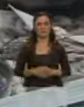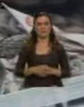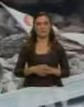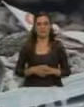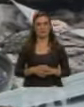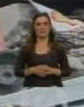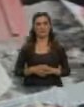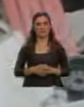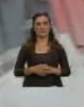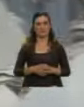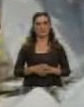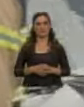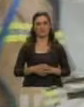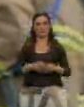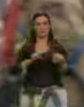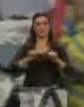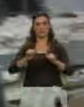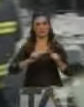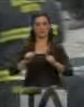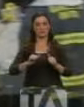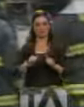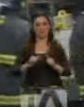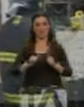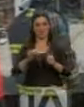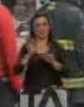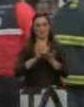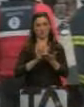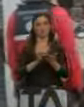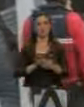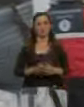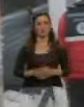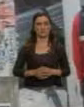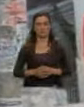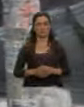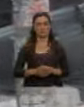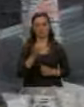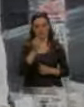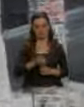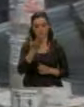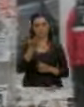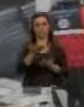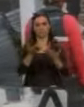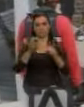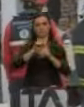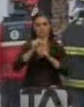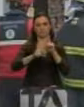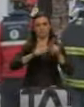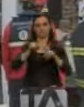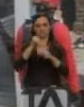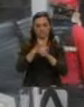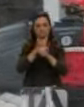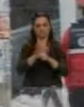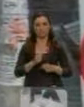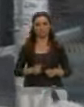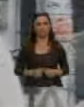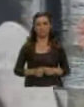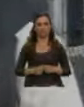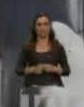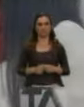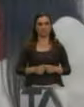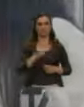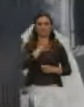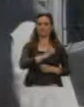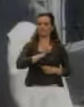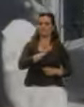han tenido que vivir. Estamos con el administrador zonal. Buenos días, se ha presentado esta situación, ya se está realizando algunos trabajos. Sí, lamentablemente